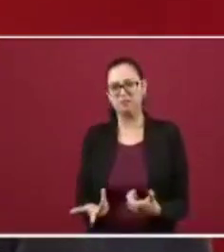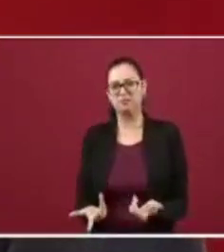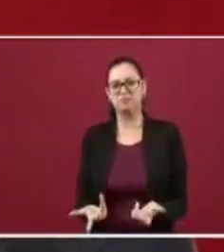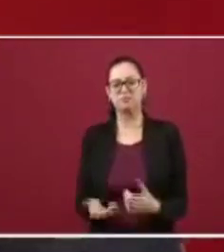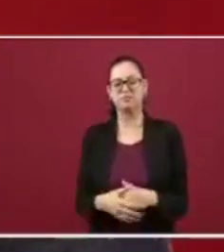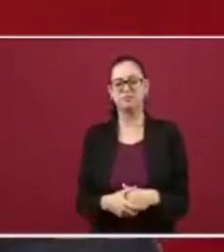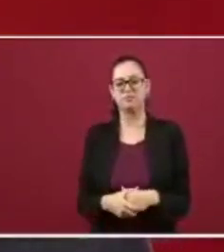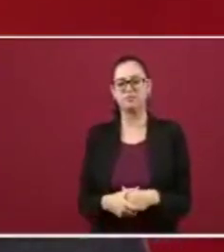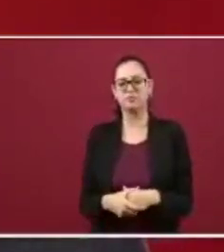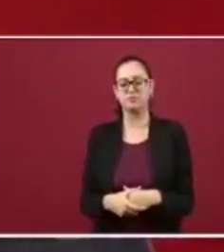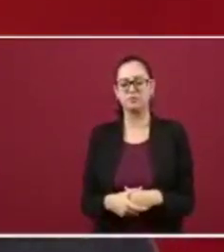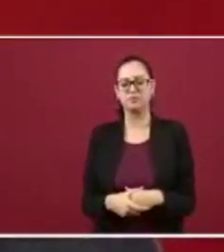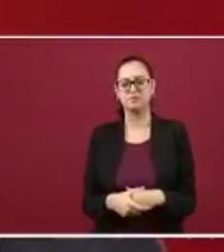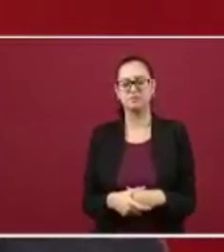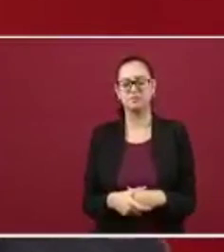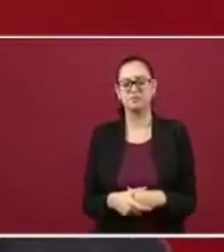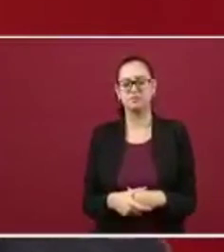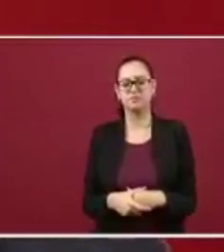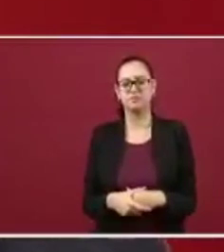Ya